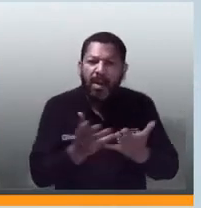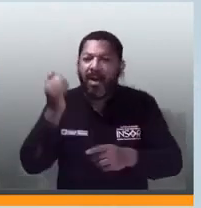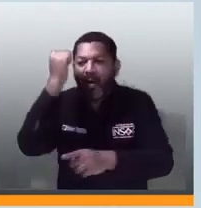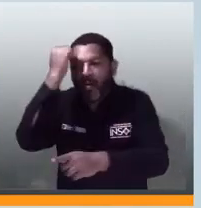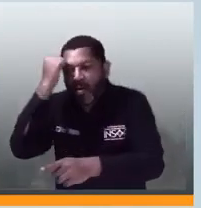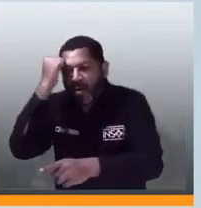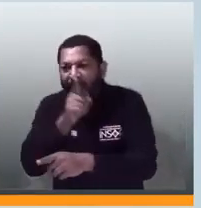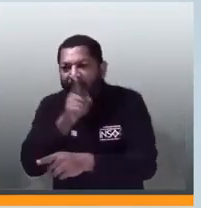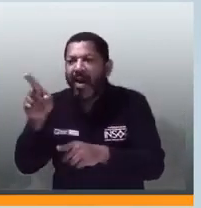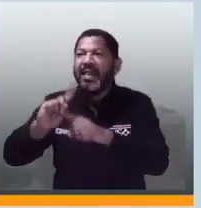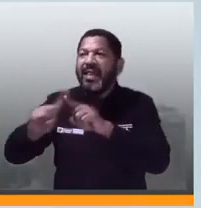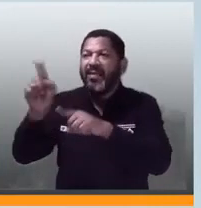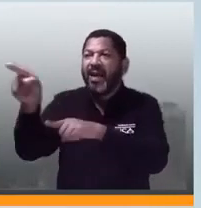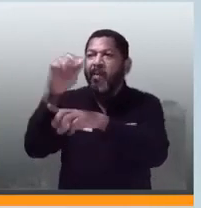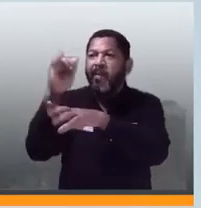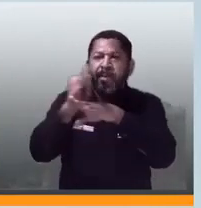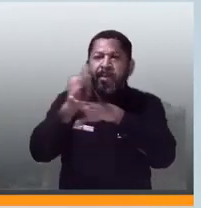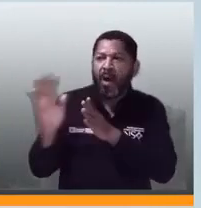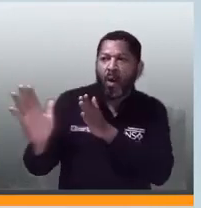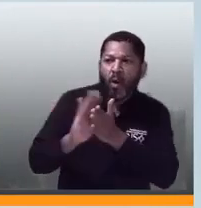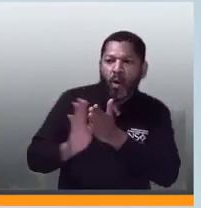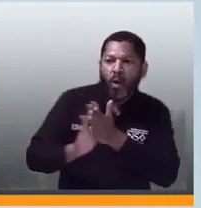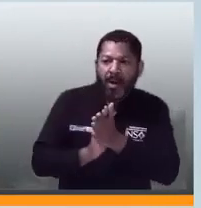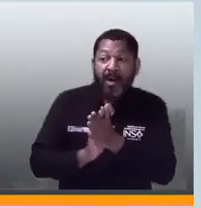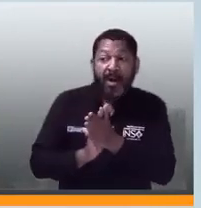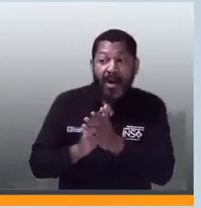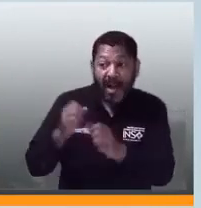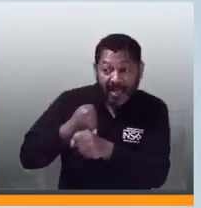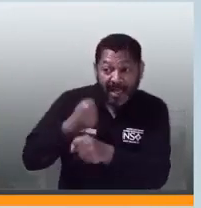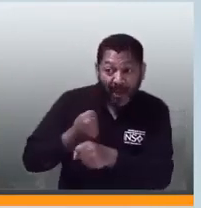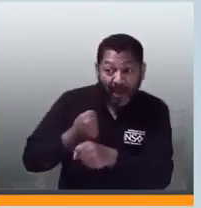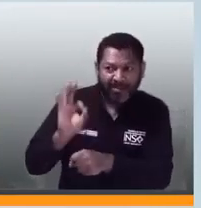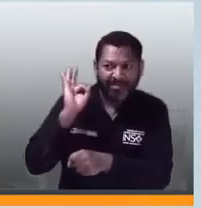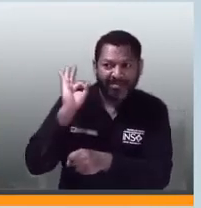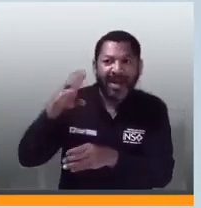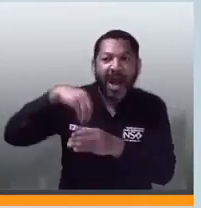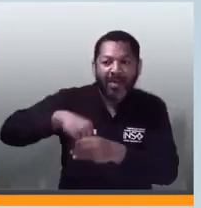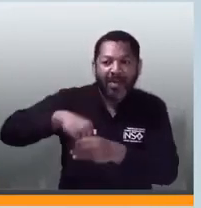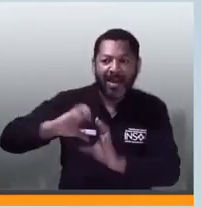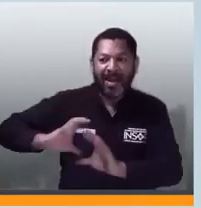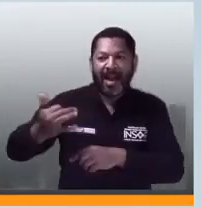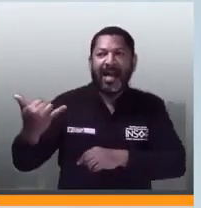comentarios profesores de diferentes instituciones sobre buenas prácticas